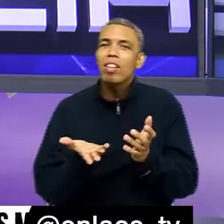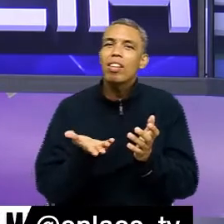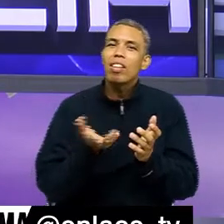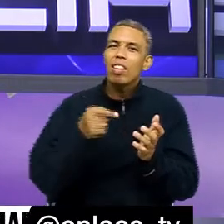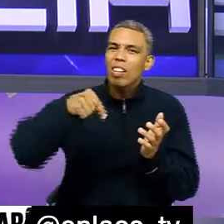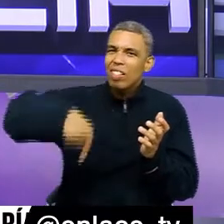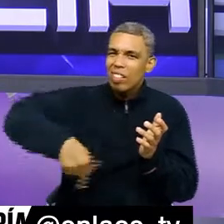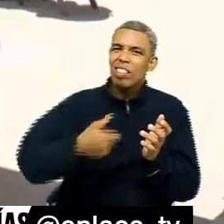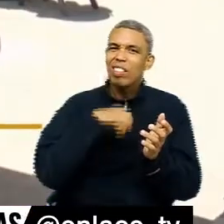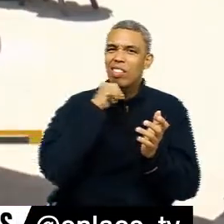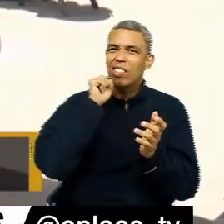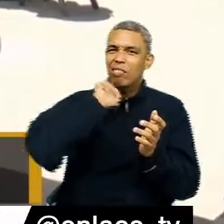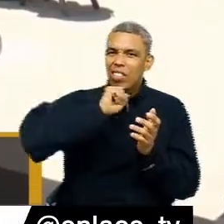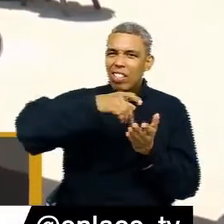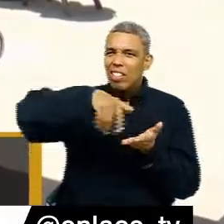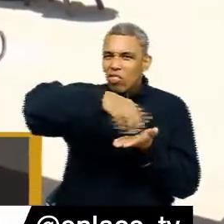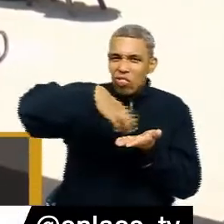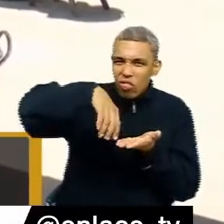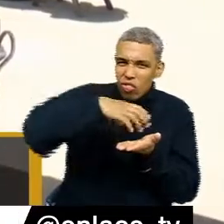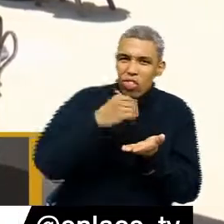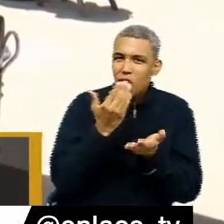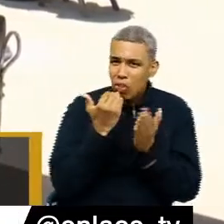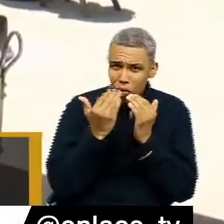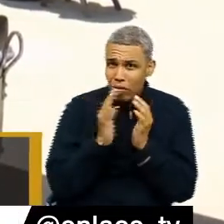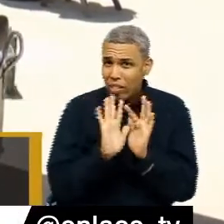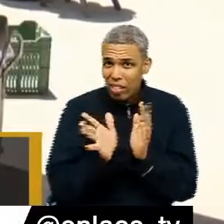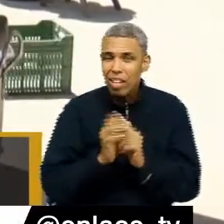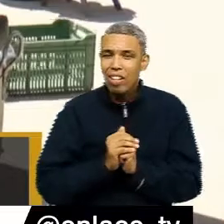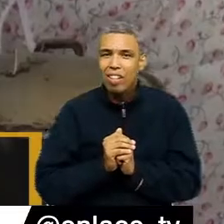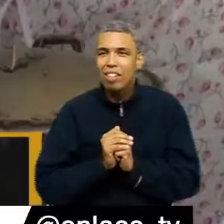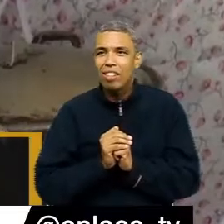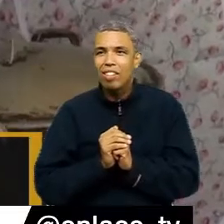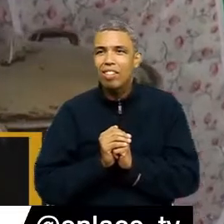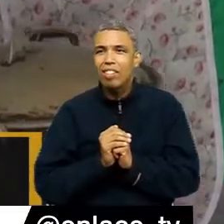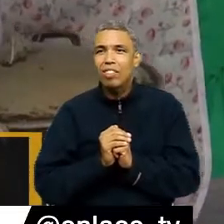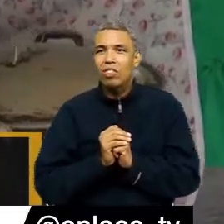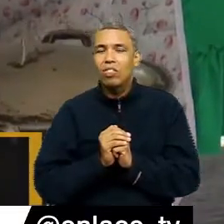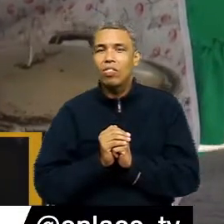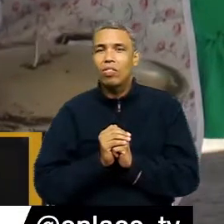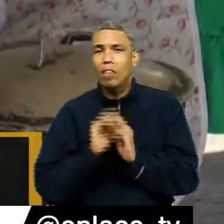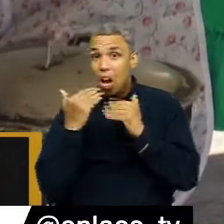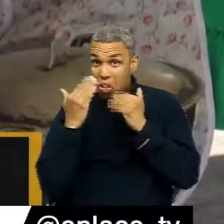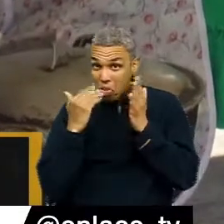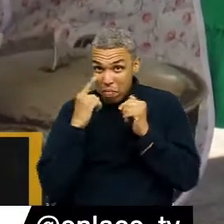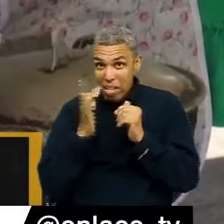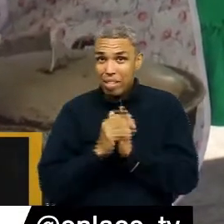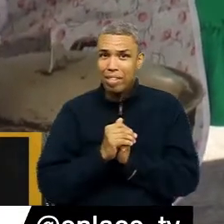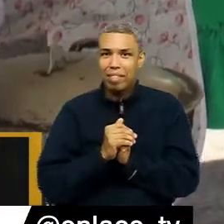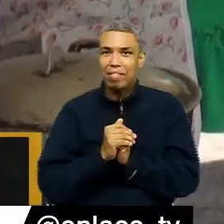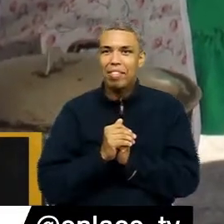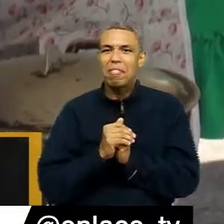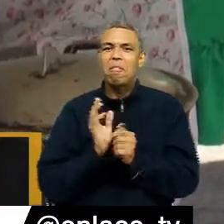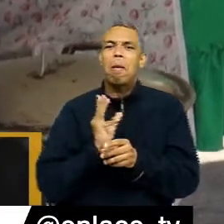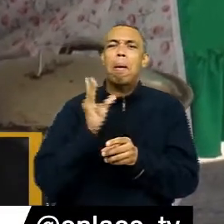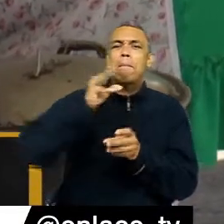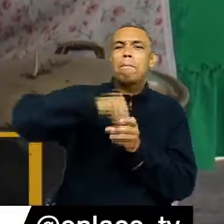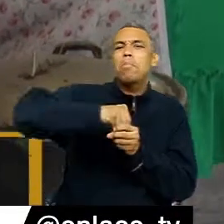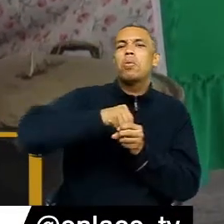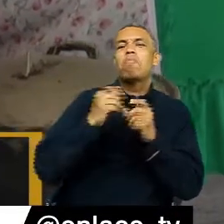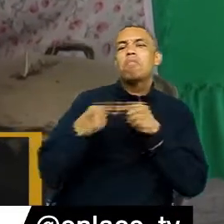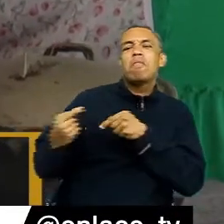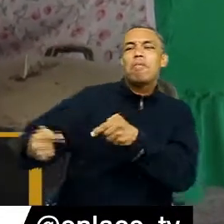municipio. Los Fogones de Mis Nonos, así se llama el concurso que lidera la gestora social en Barranca Bermeja, con el apoyo de la Alcaldía Municipal